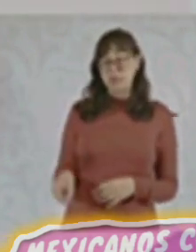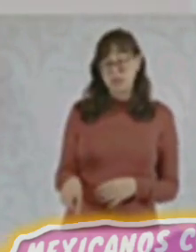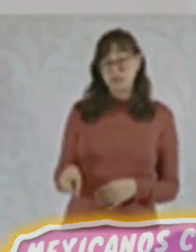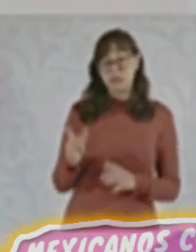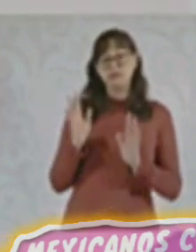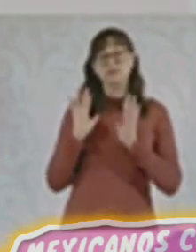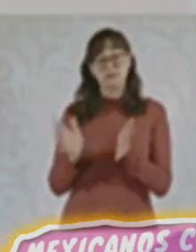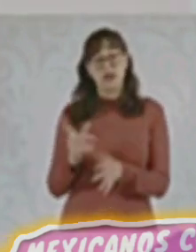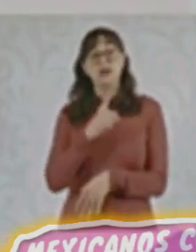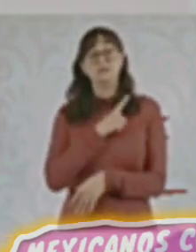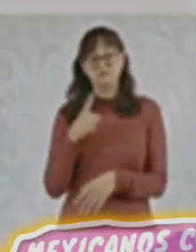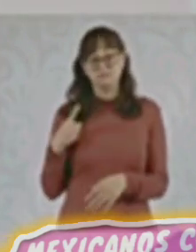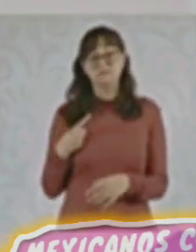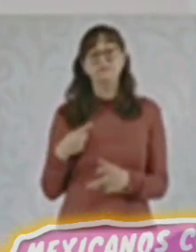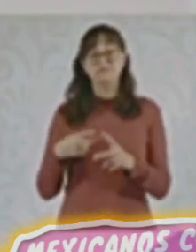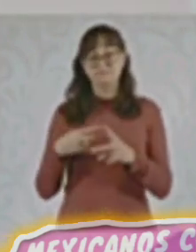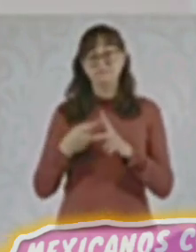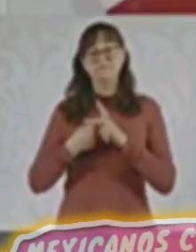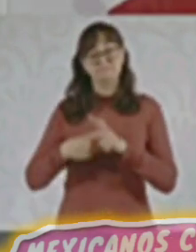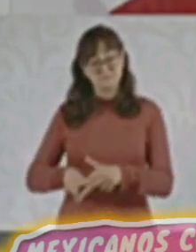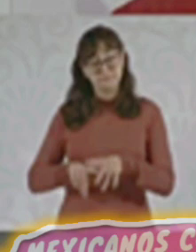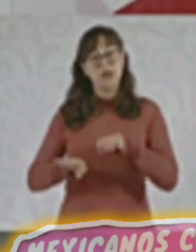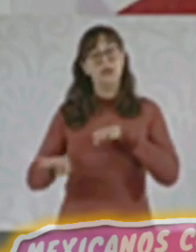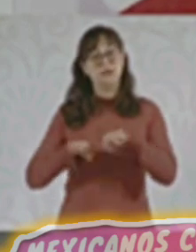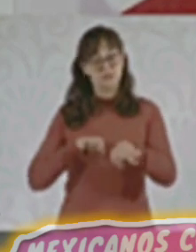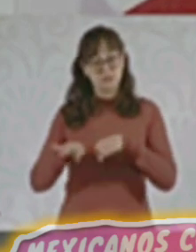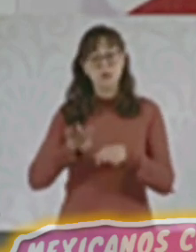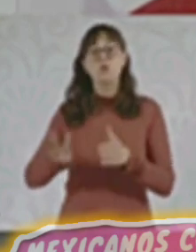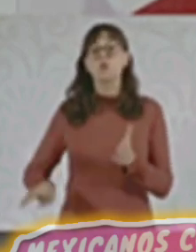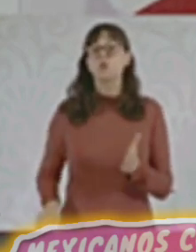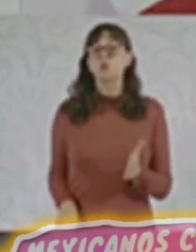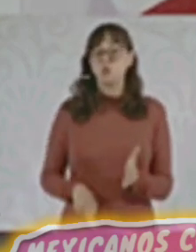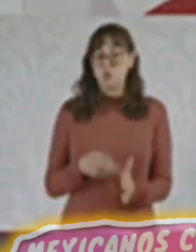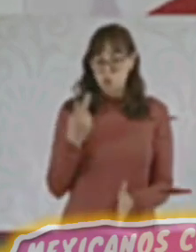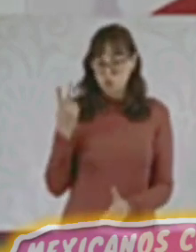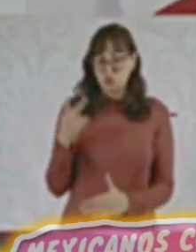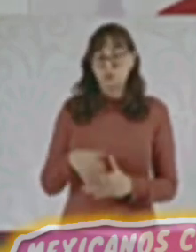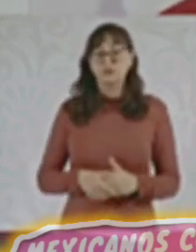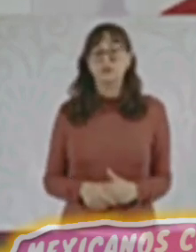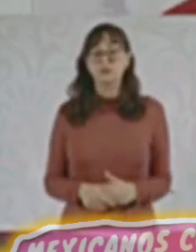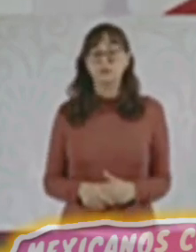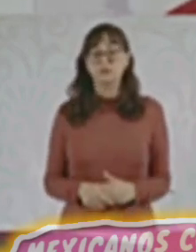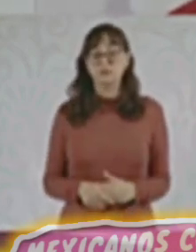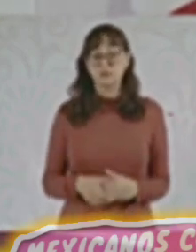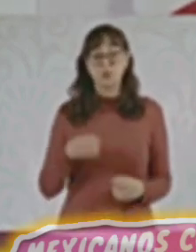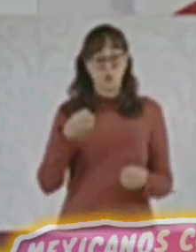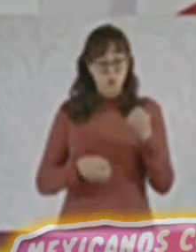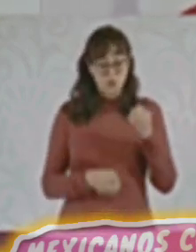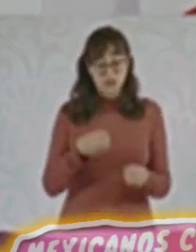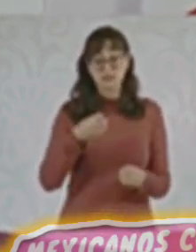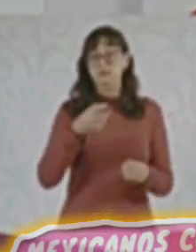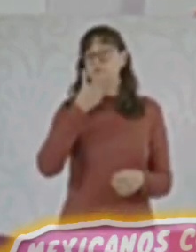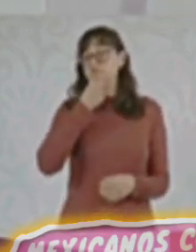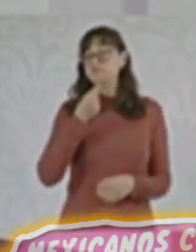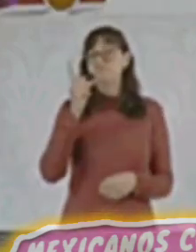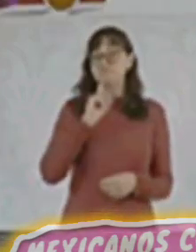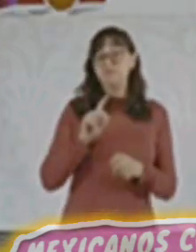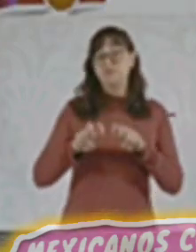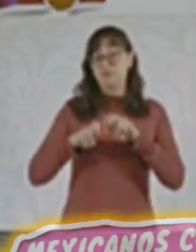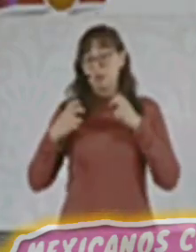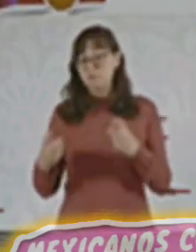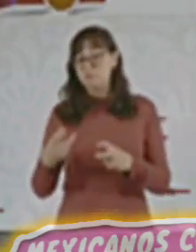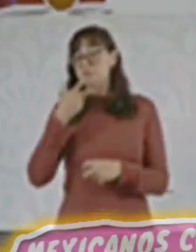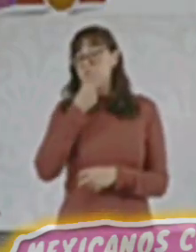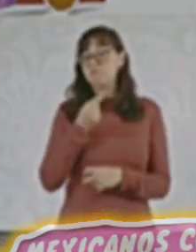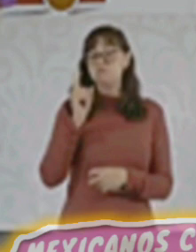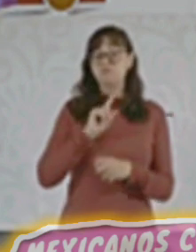inicie las actividades de jueces, juezas, magistrados, magistradas del Poder Judicial